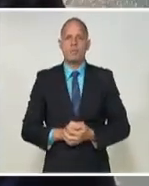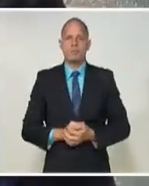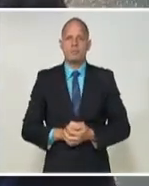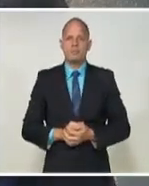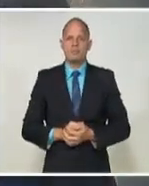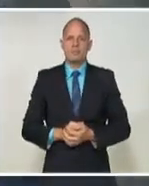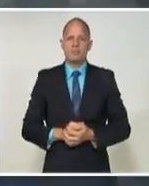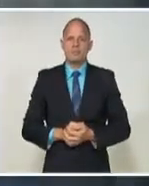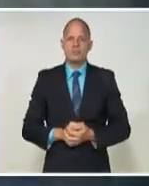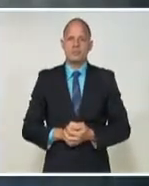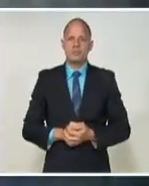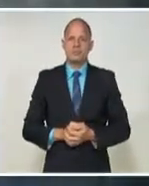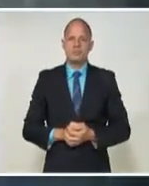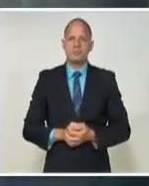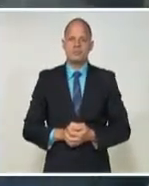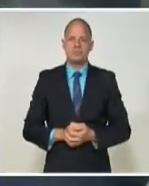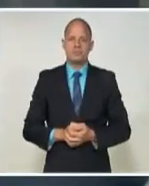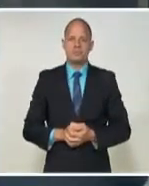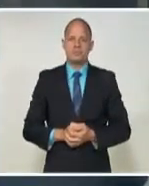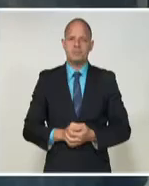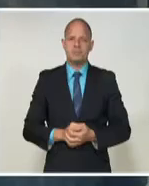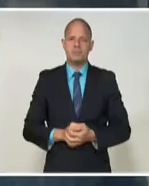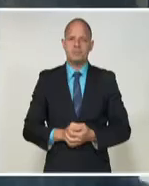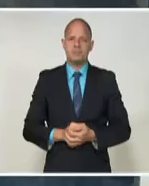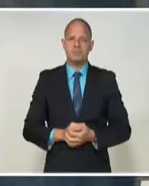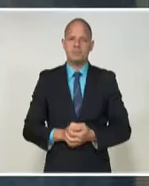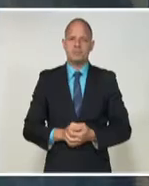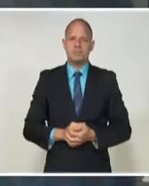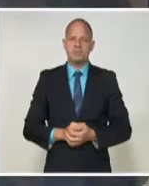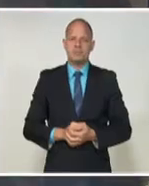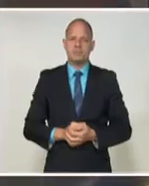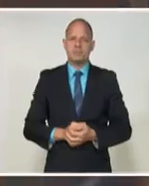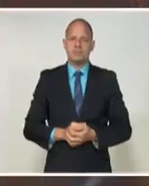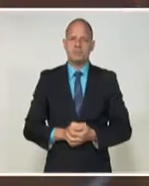Manuel Alejandro Reyes y Abdiel Bermúdez Bermúdez, Sistema Informativo.